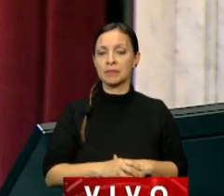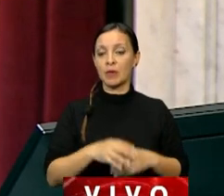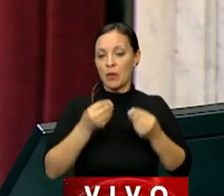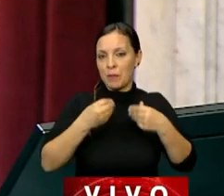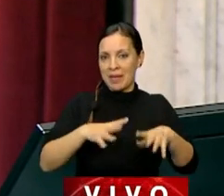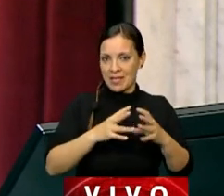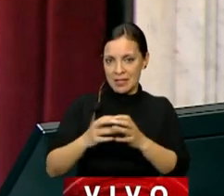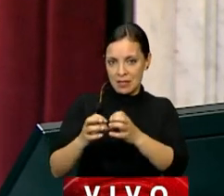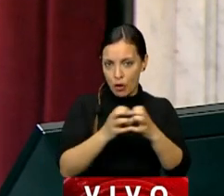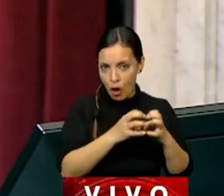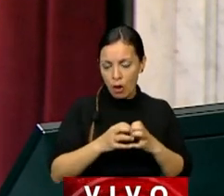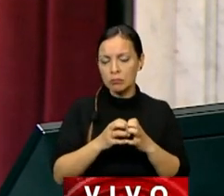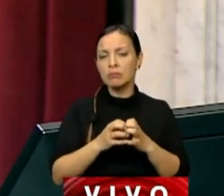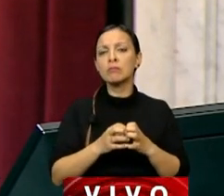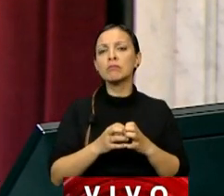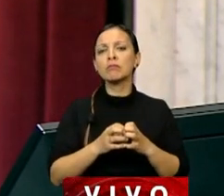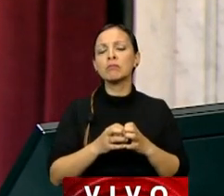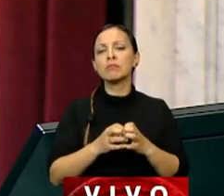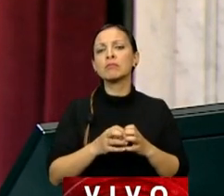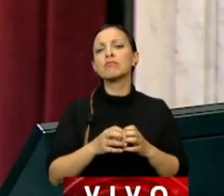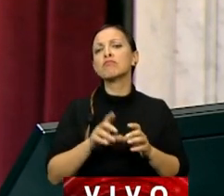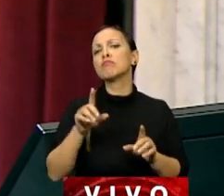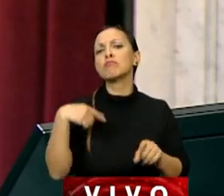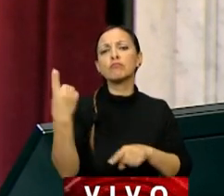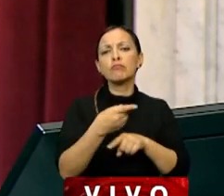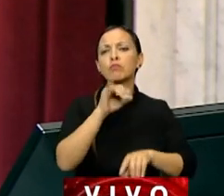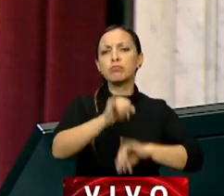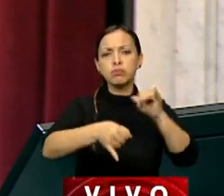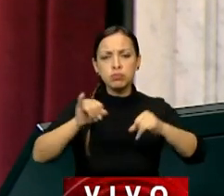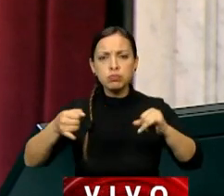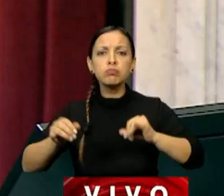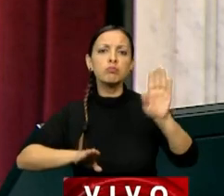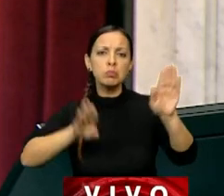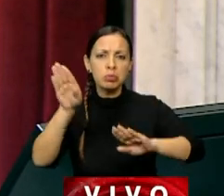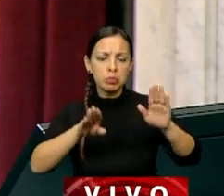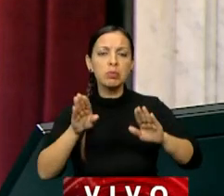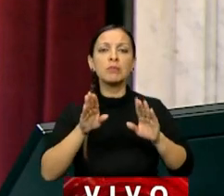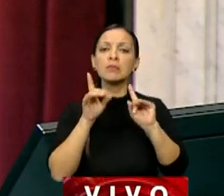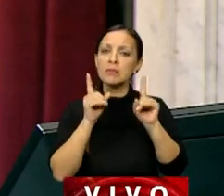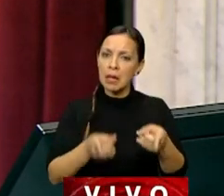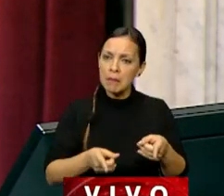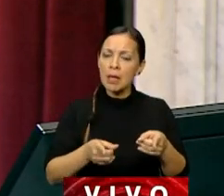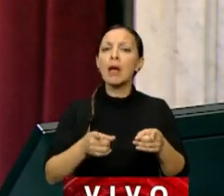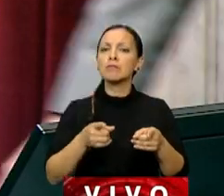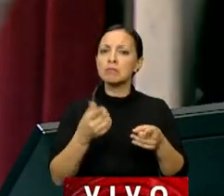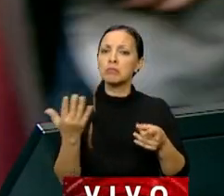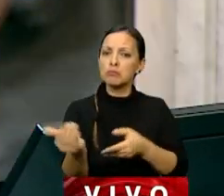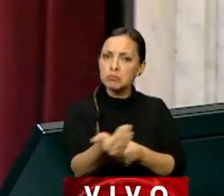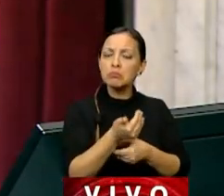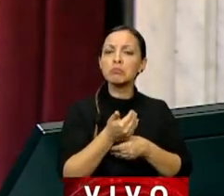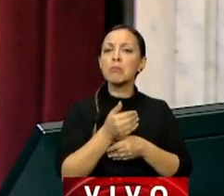debate, por asentimiento y contemplando los asentimientos,